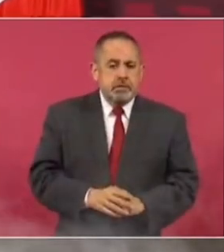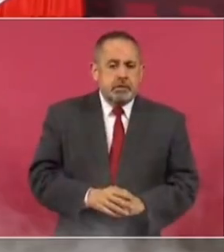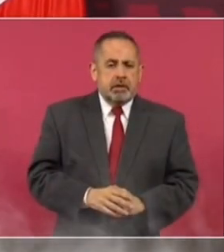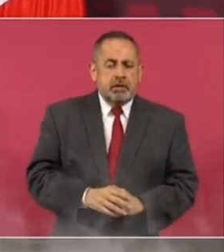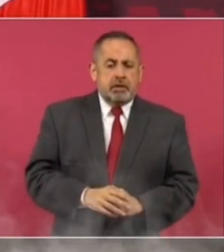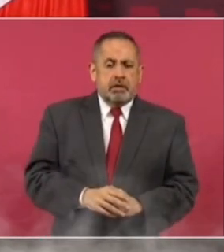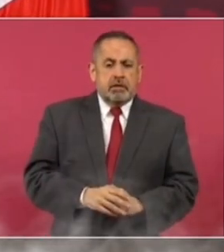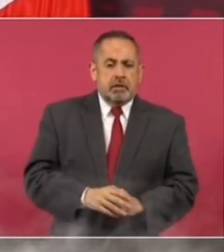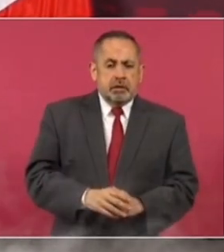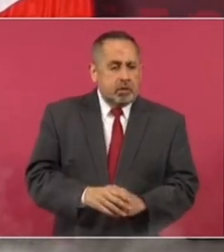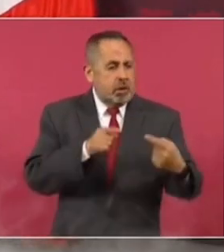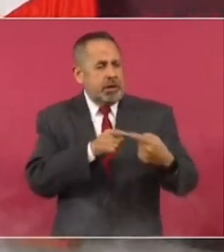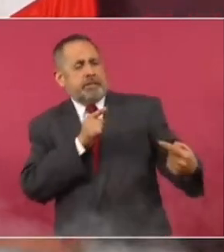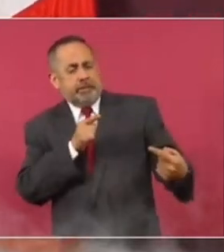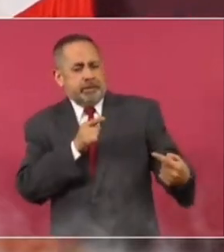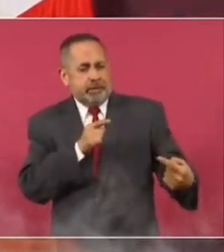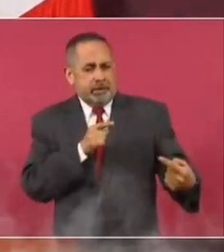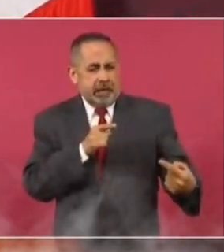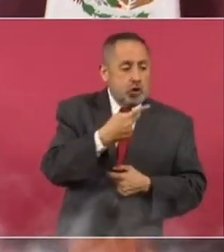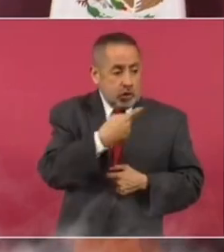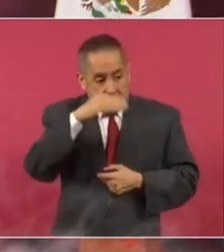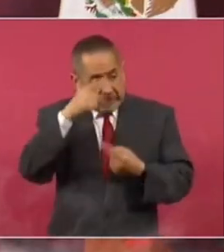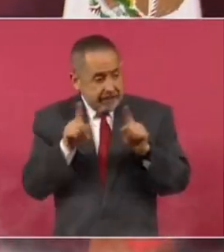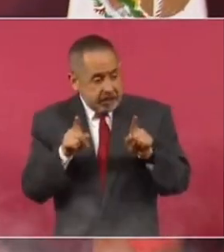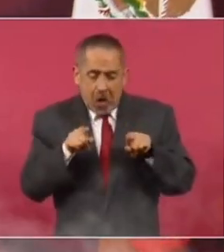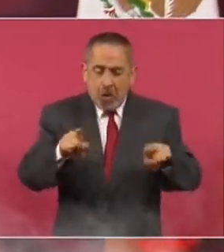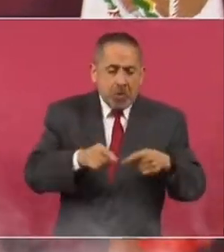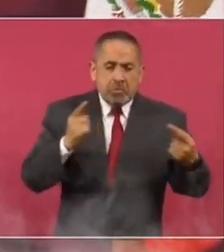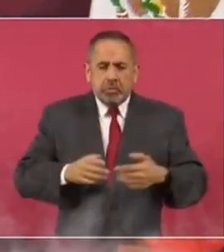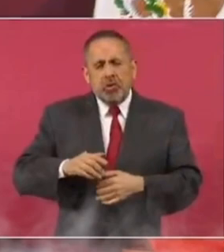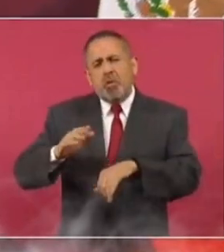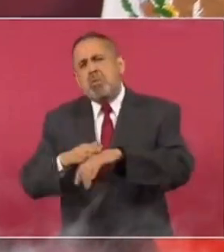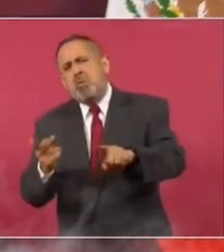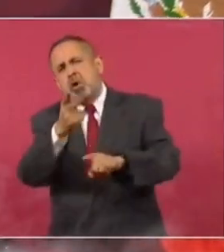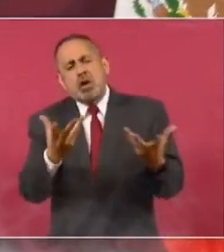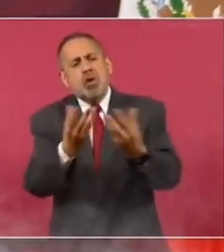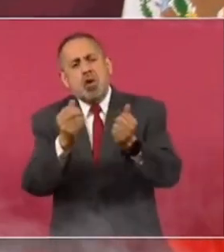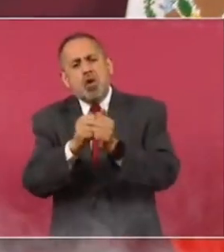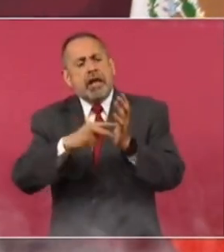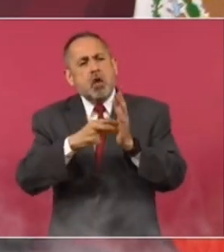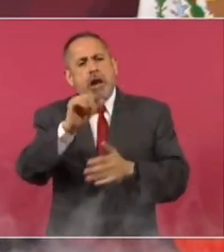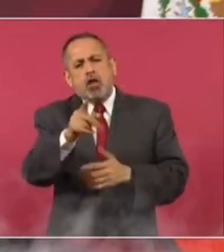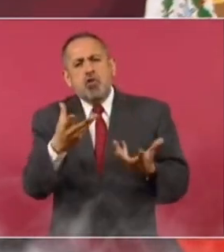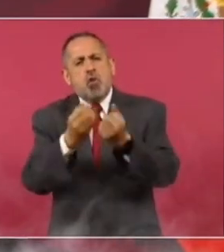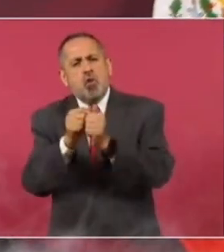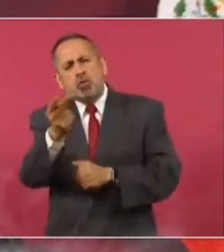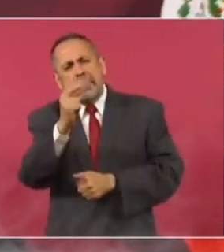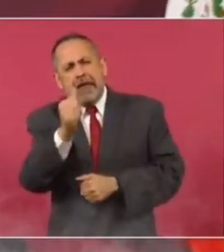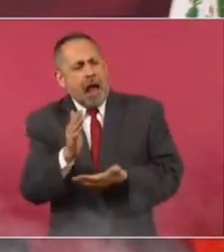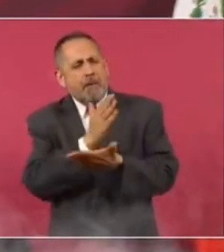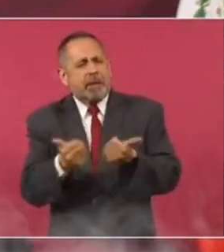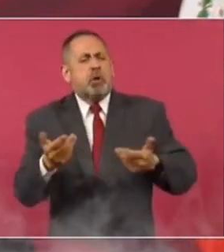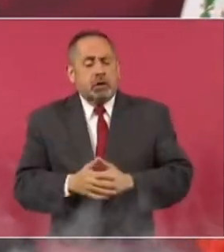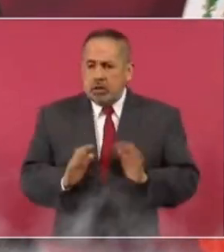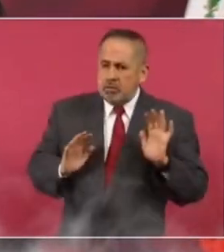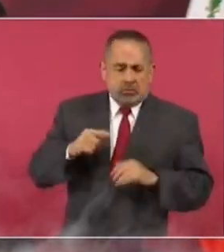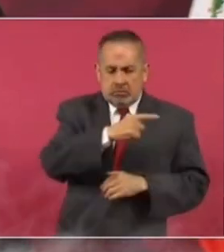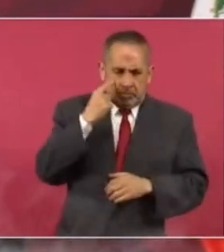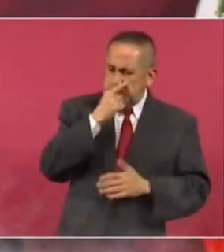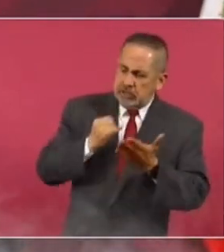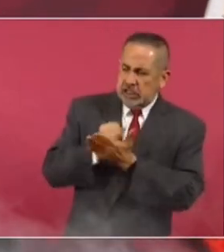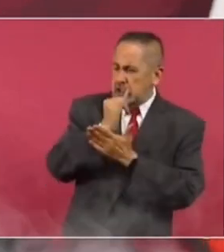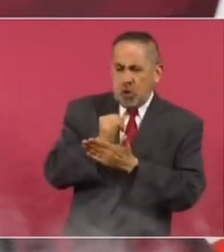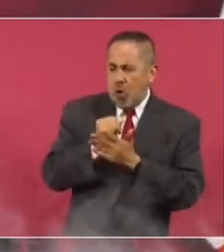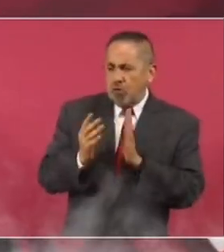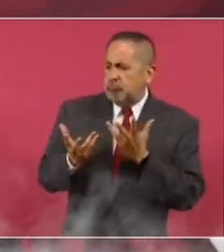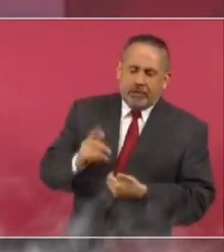porque decir adversario no es decir enemigo. ¿Por qué el ingeniero no está en su movimiento, pues, en su gobierno? Porque él no ha decidido participar, él